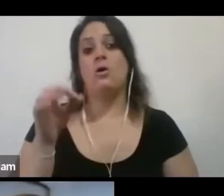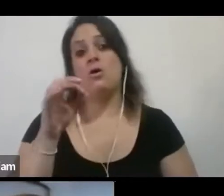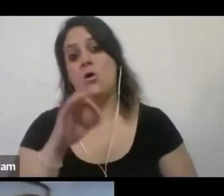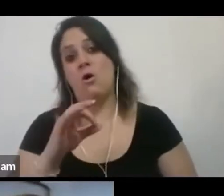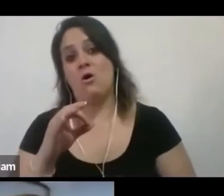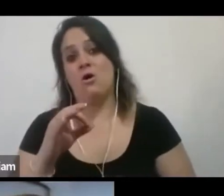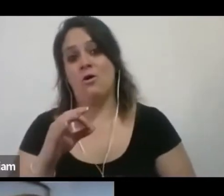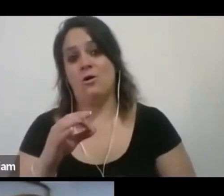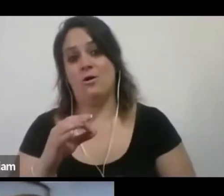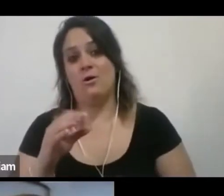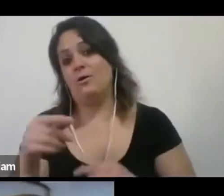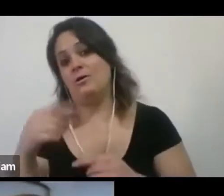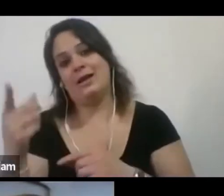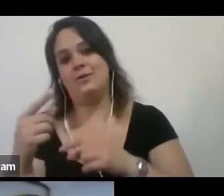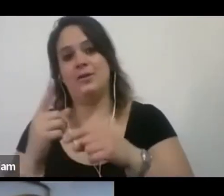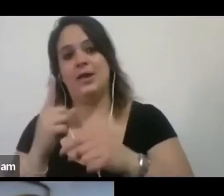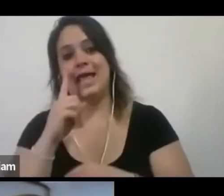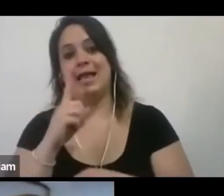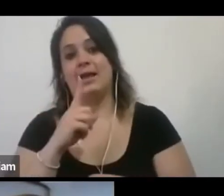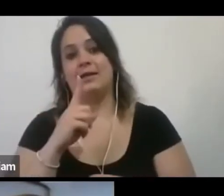las áreas.